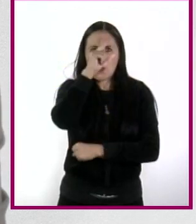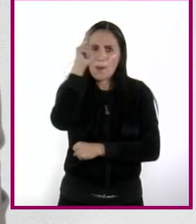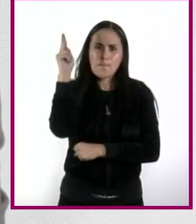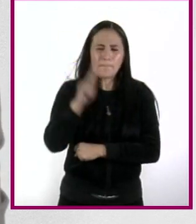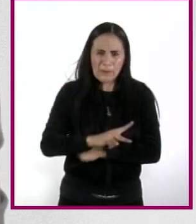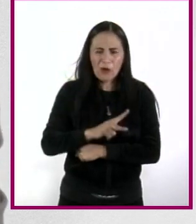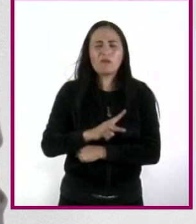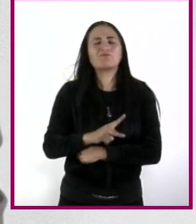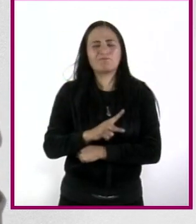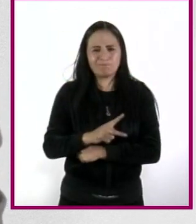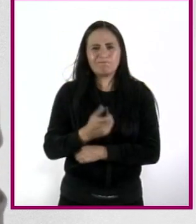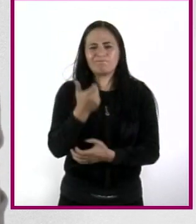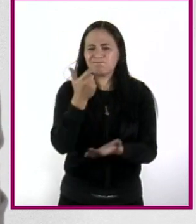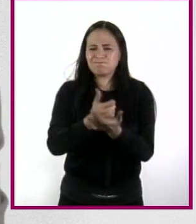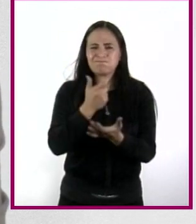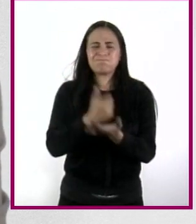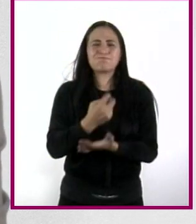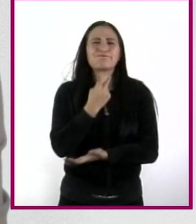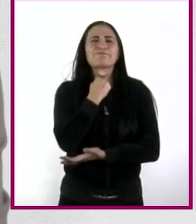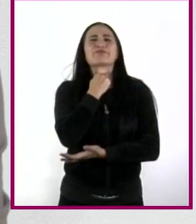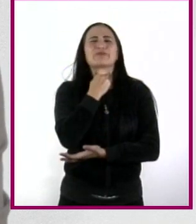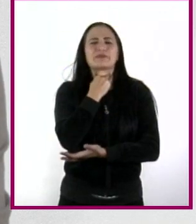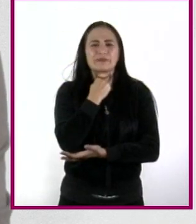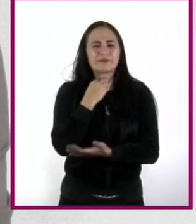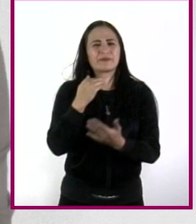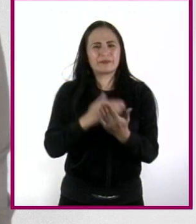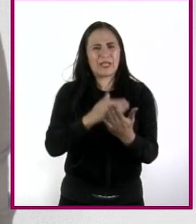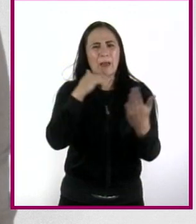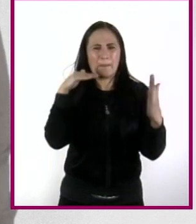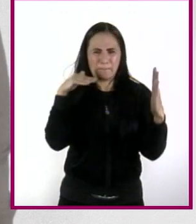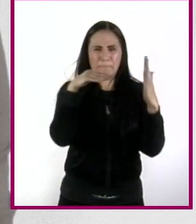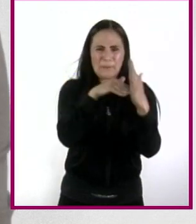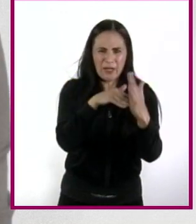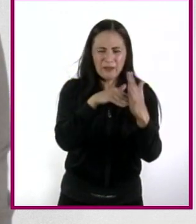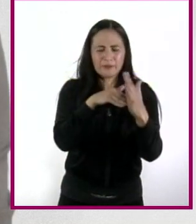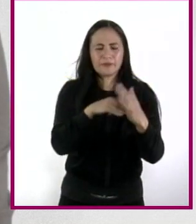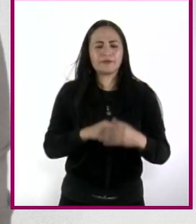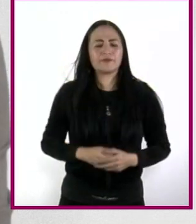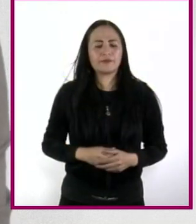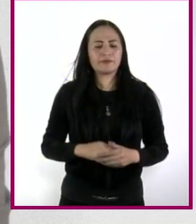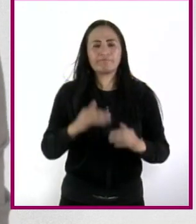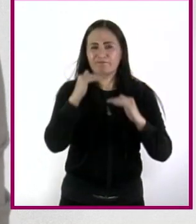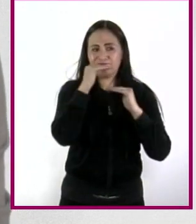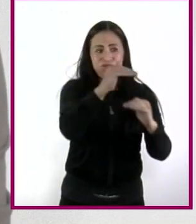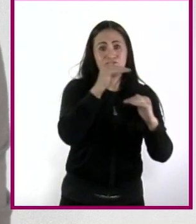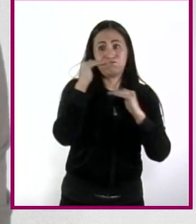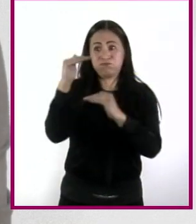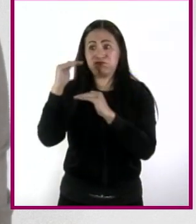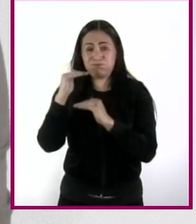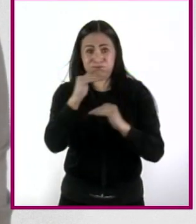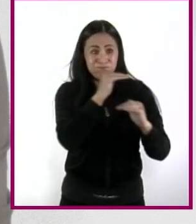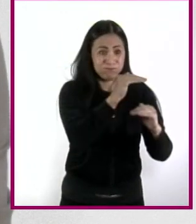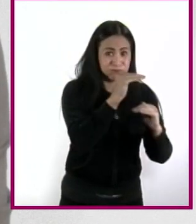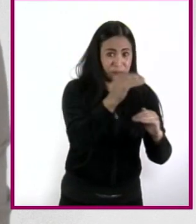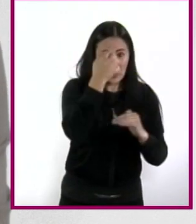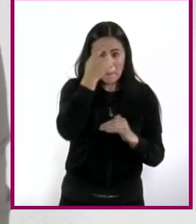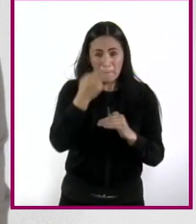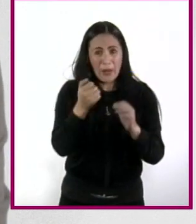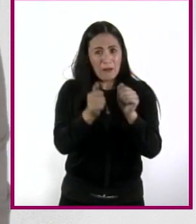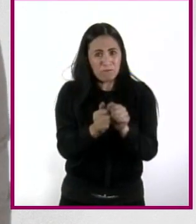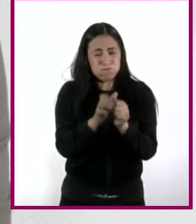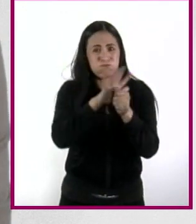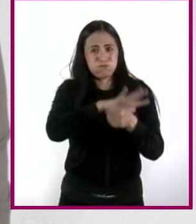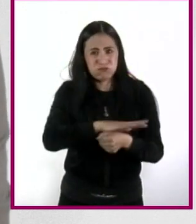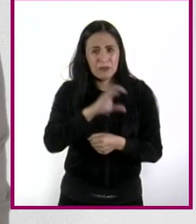de la crisis económica que derivó de las medidas de contención implementadas prácticamente en todo el mundo para tratar de frenar la pandemia